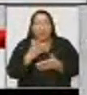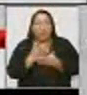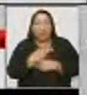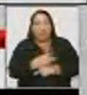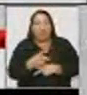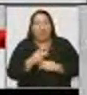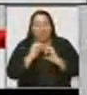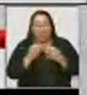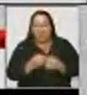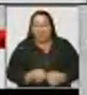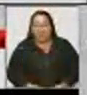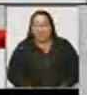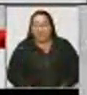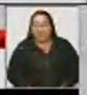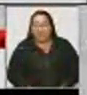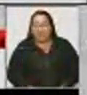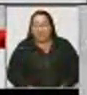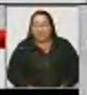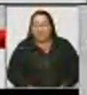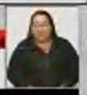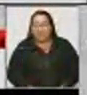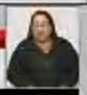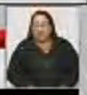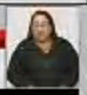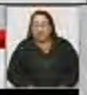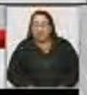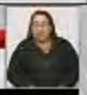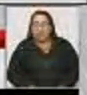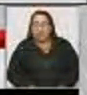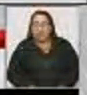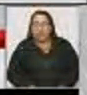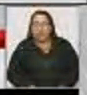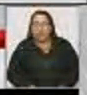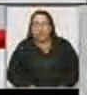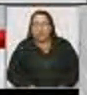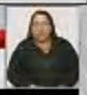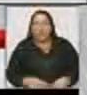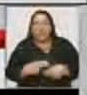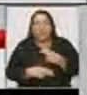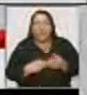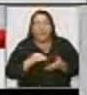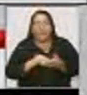violencia familiar en este periodo del 2018. Asimismo, a nivel nacional se han